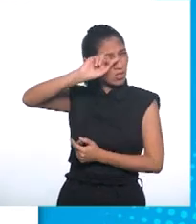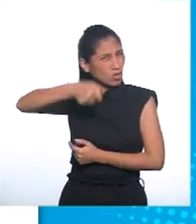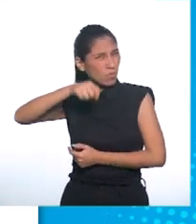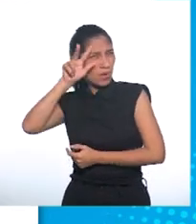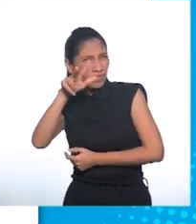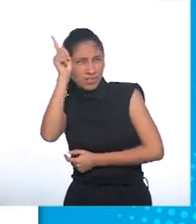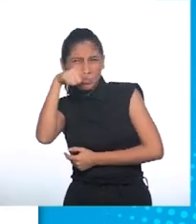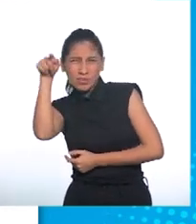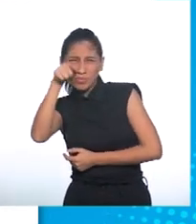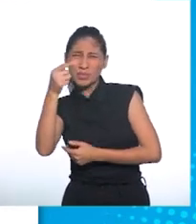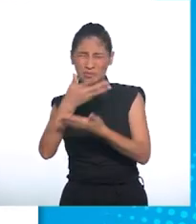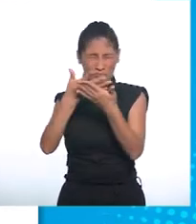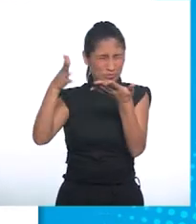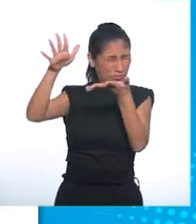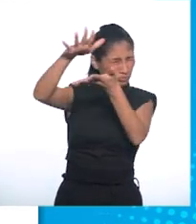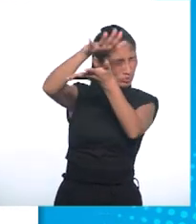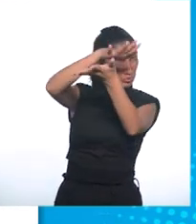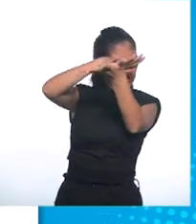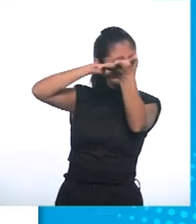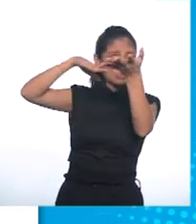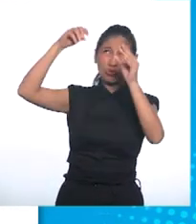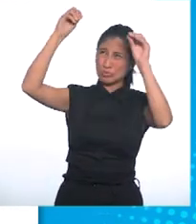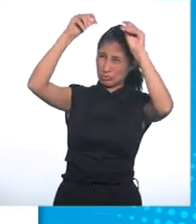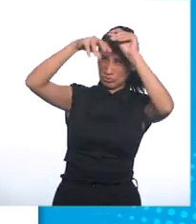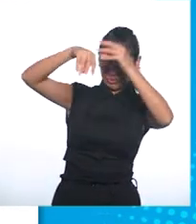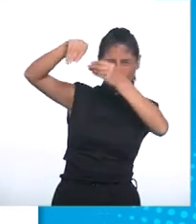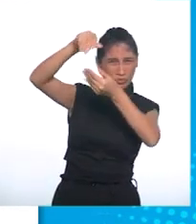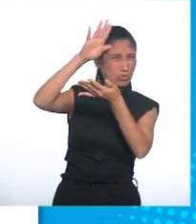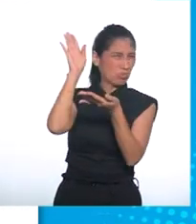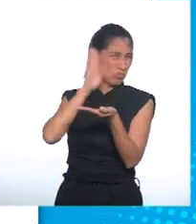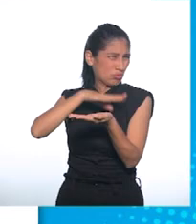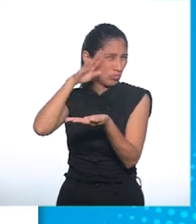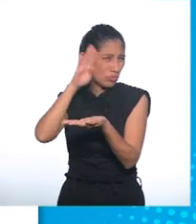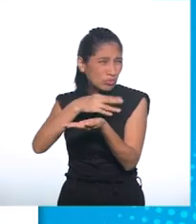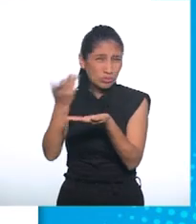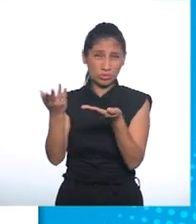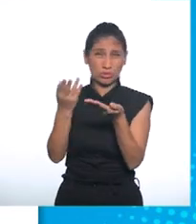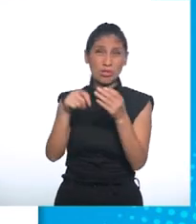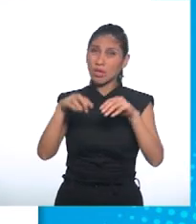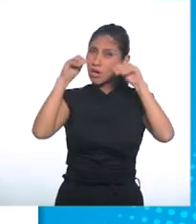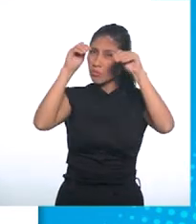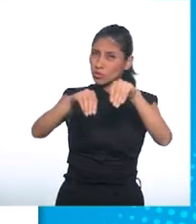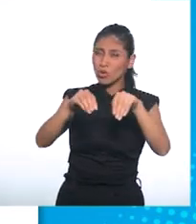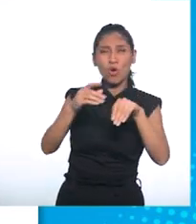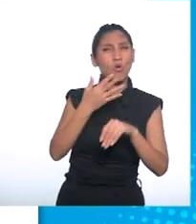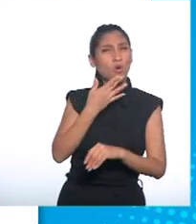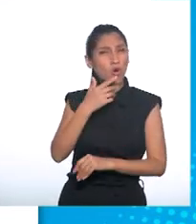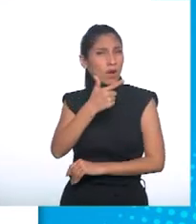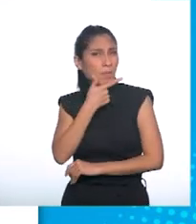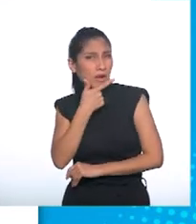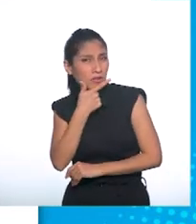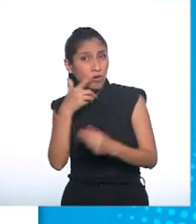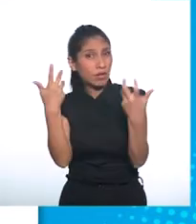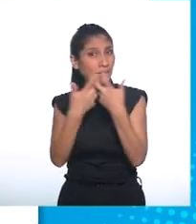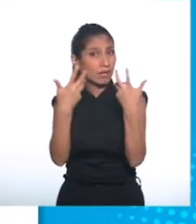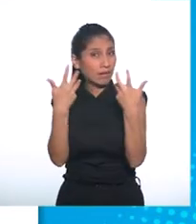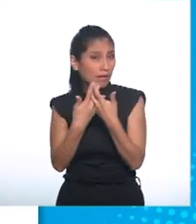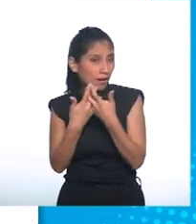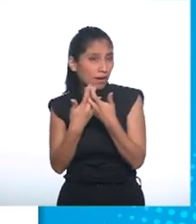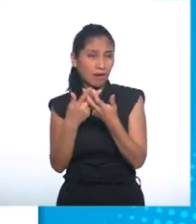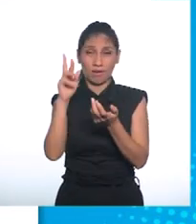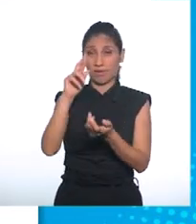microgramos de material particulado por metro cúbico y nos han asignado un color amarillo. Vemos que ese color corresponde al rango